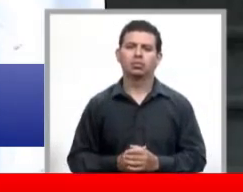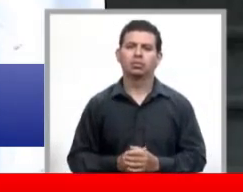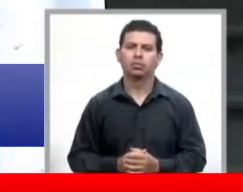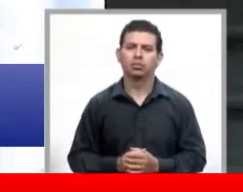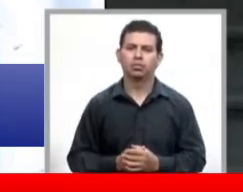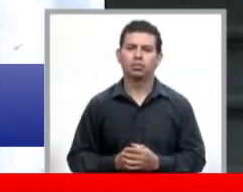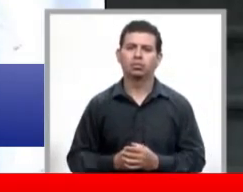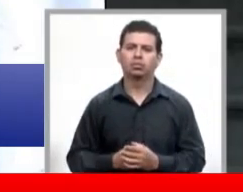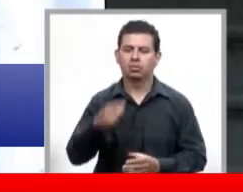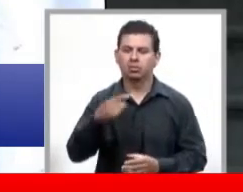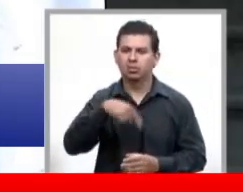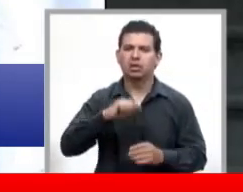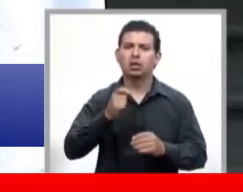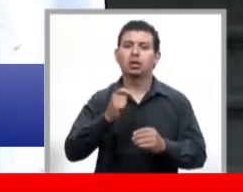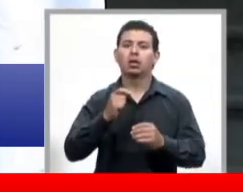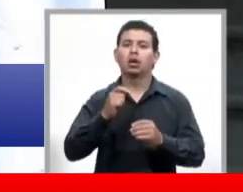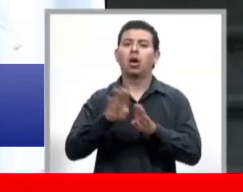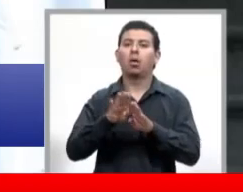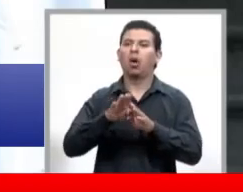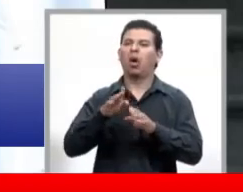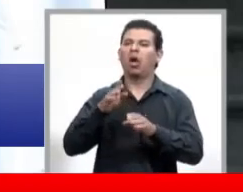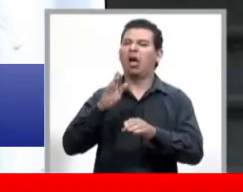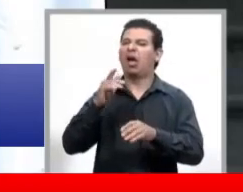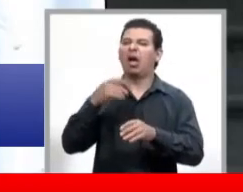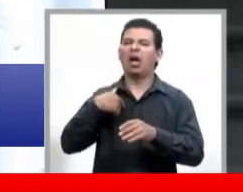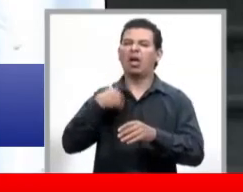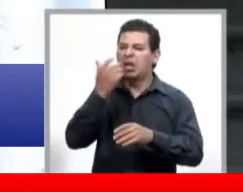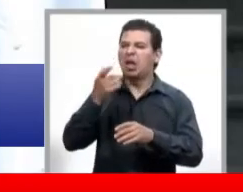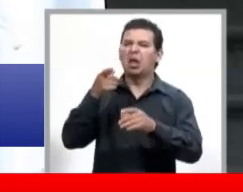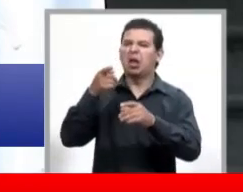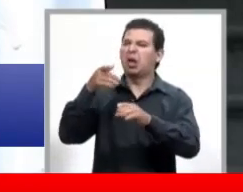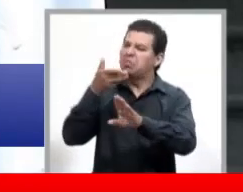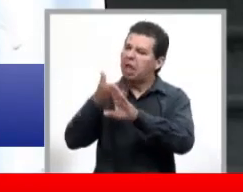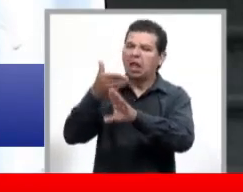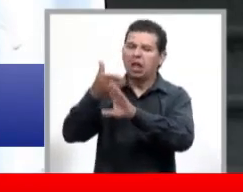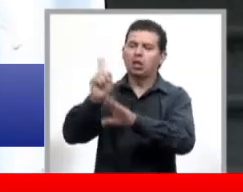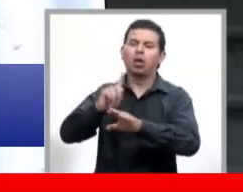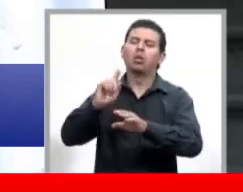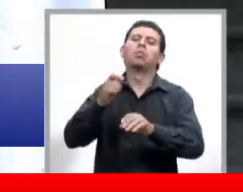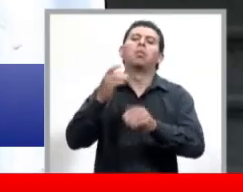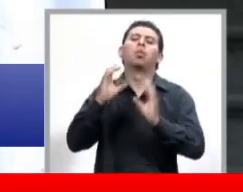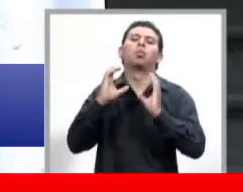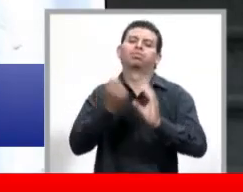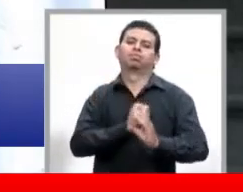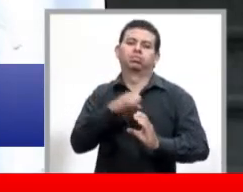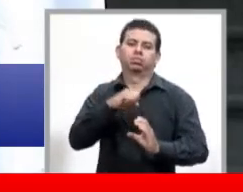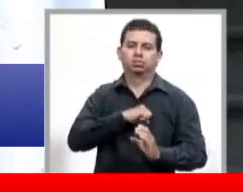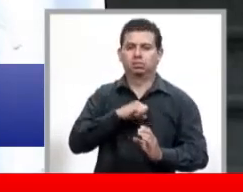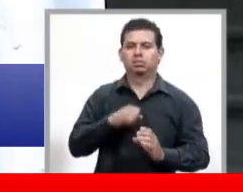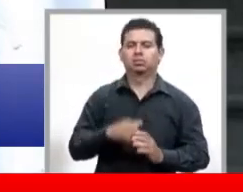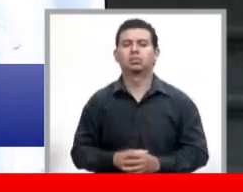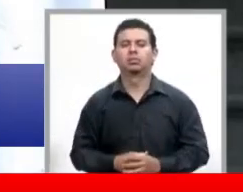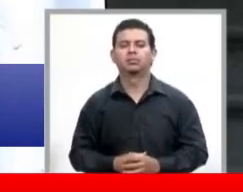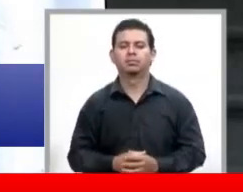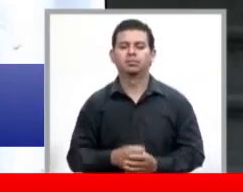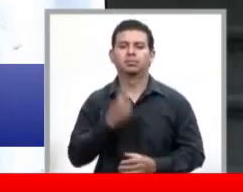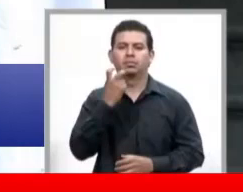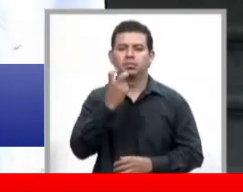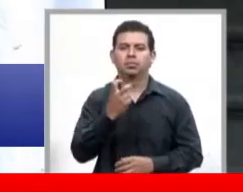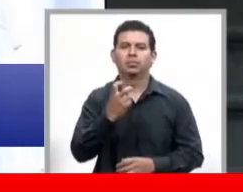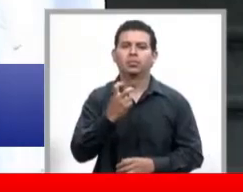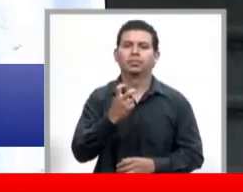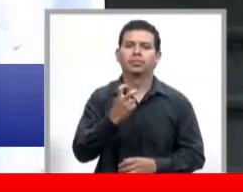hablando de cercos sanitarios. Habrá gente que salga, pero lo que queremos hacer es que en